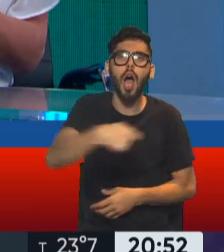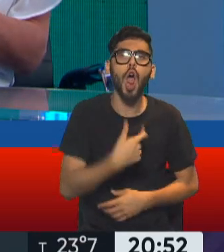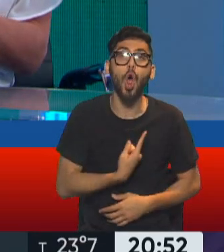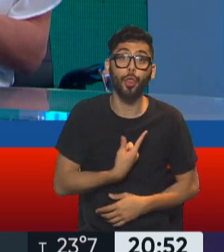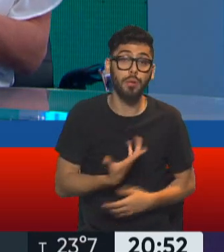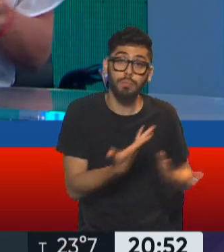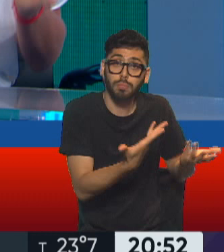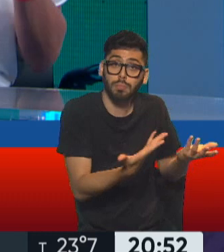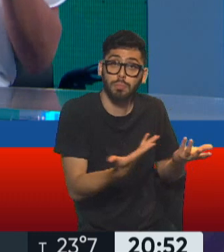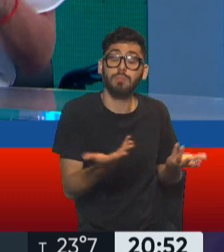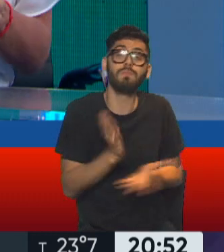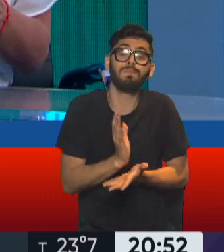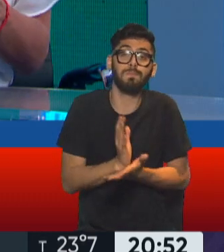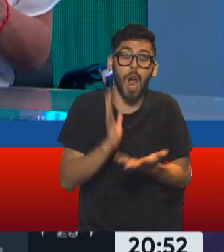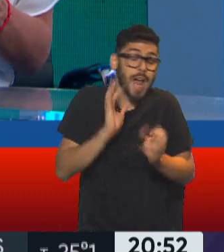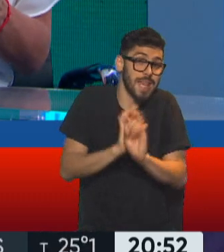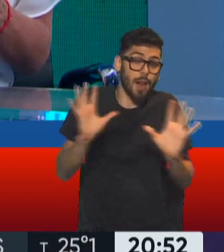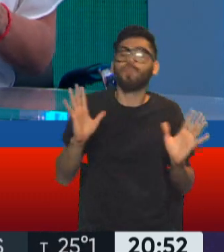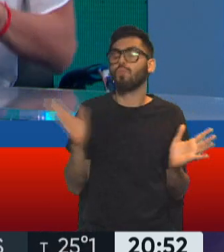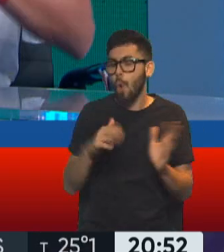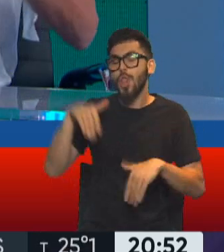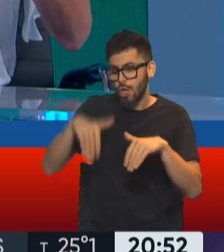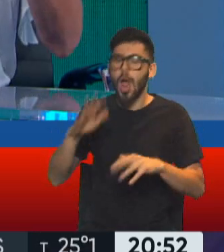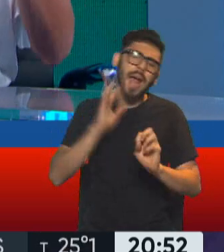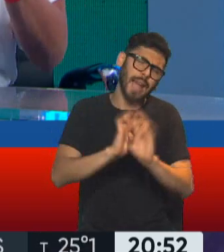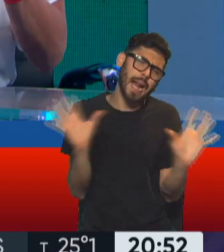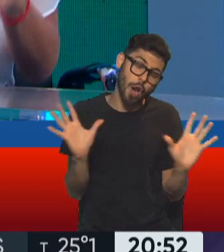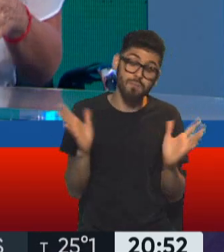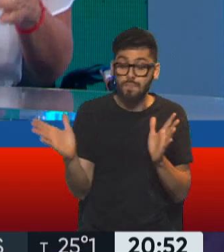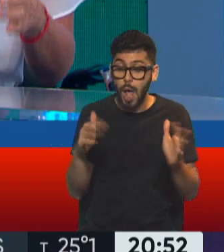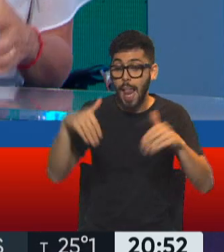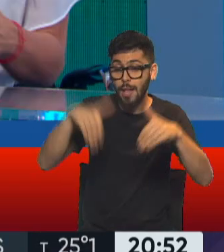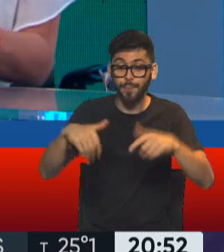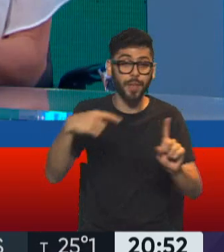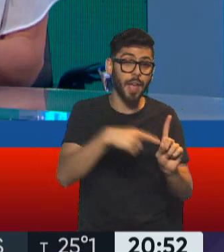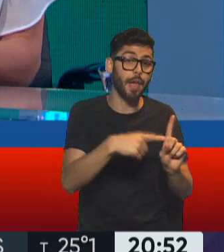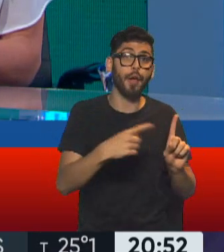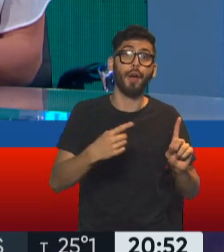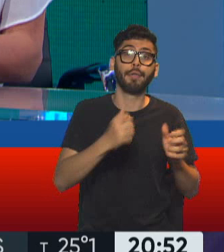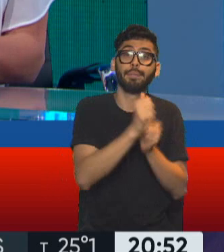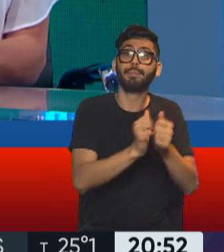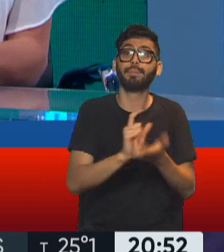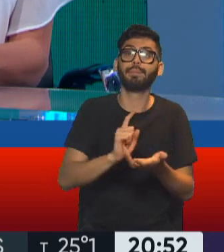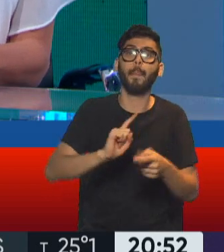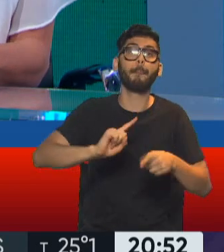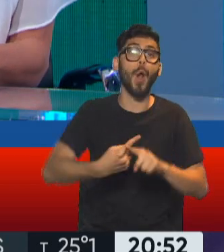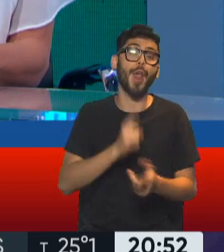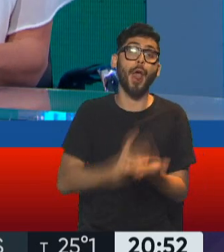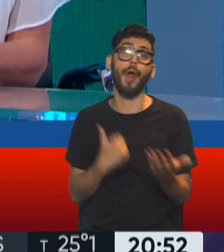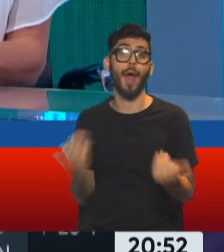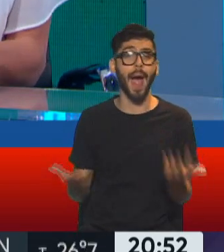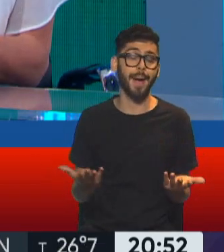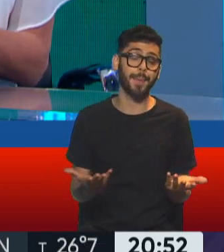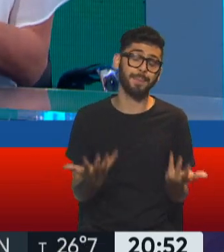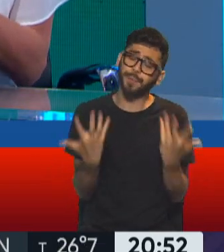dice, está claro que estamos en plena elección y en el marco de esa plena elección toman posición política. Y creo que obviamente el intento